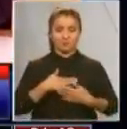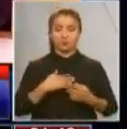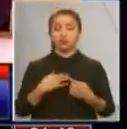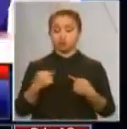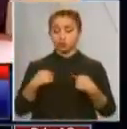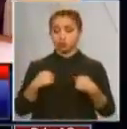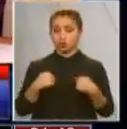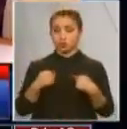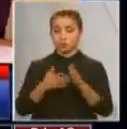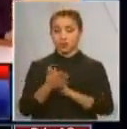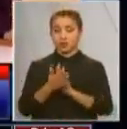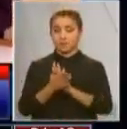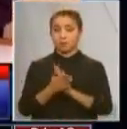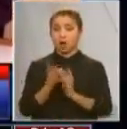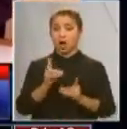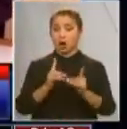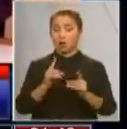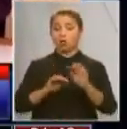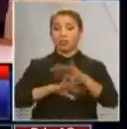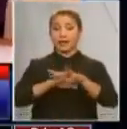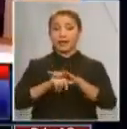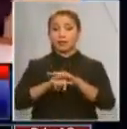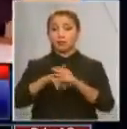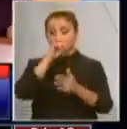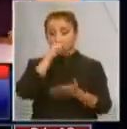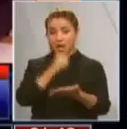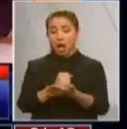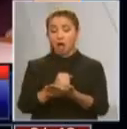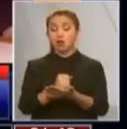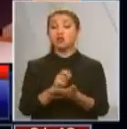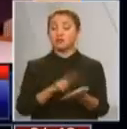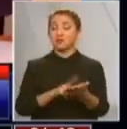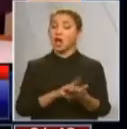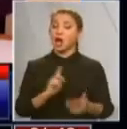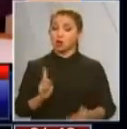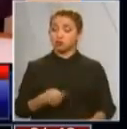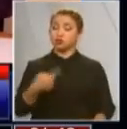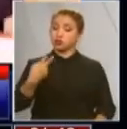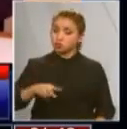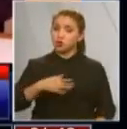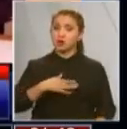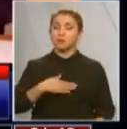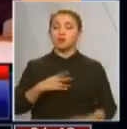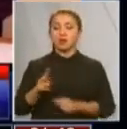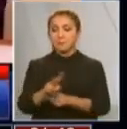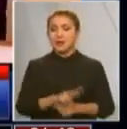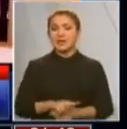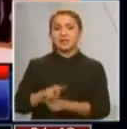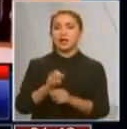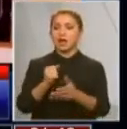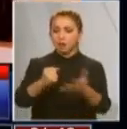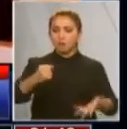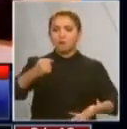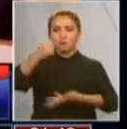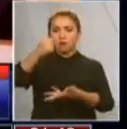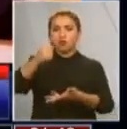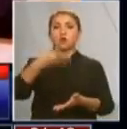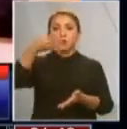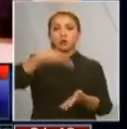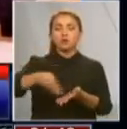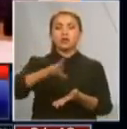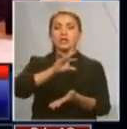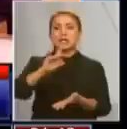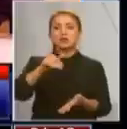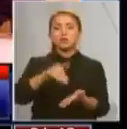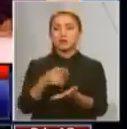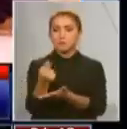hubiese querido cometer algún delito, el fondo que a nosotros nos corresponde administrar es un fondo millonario de